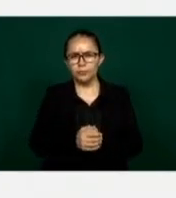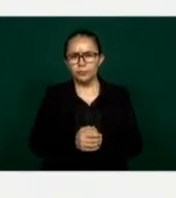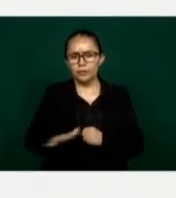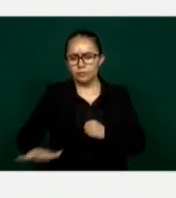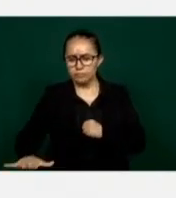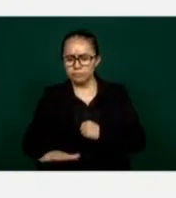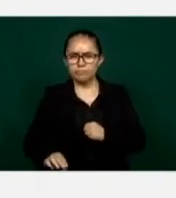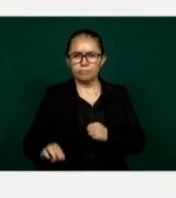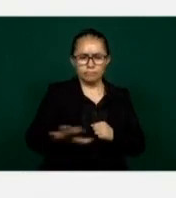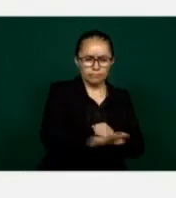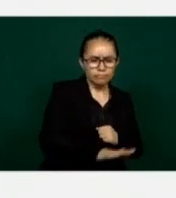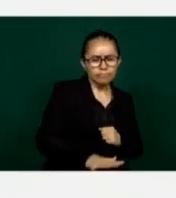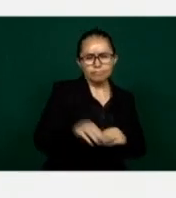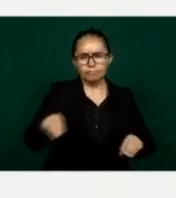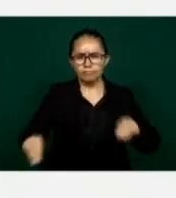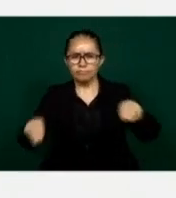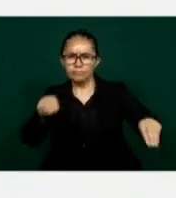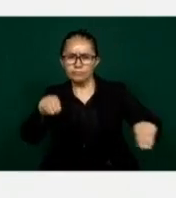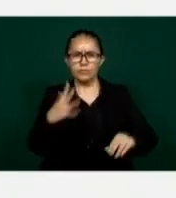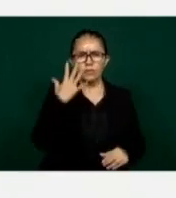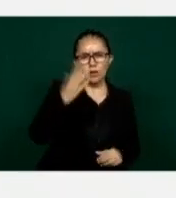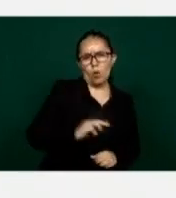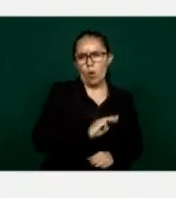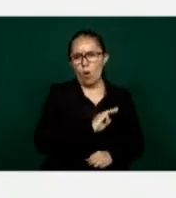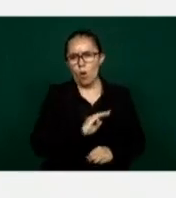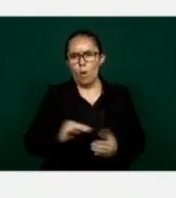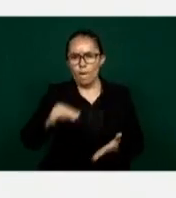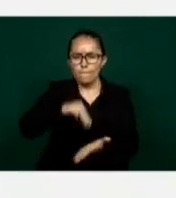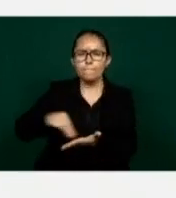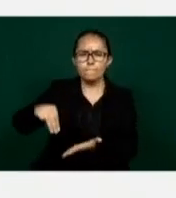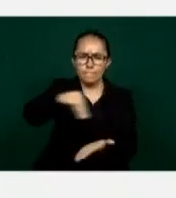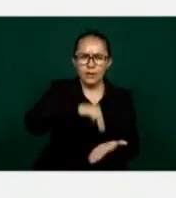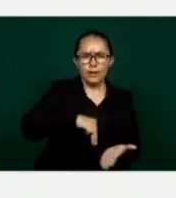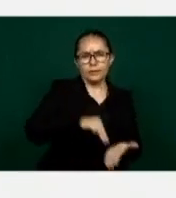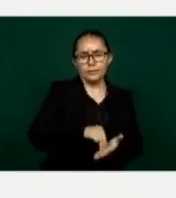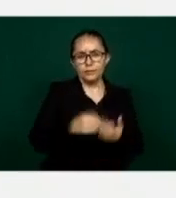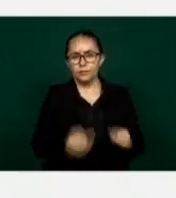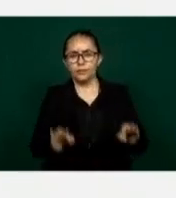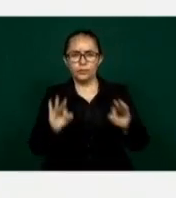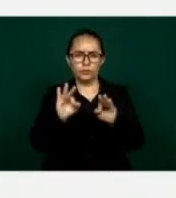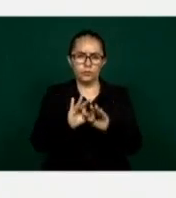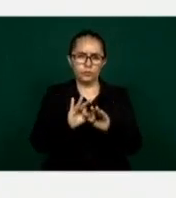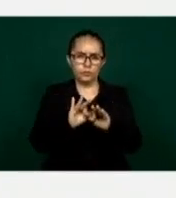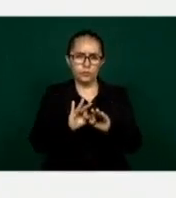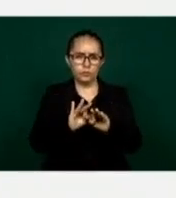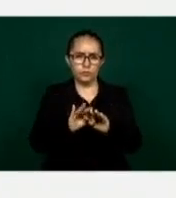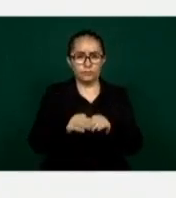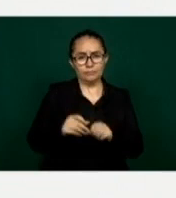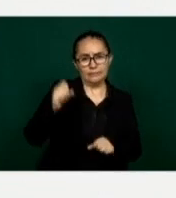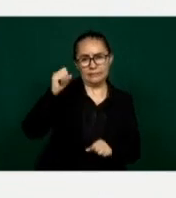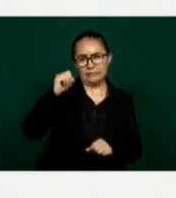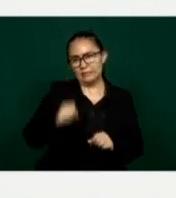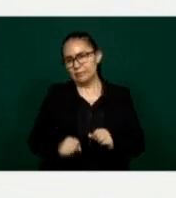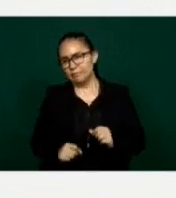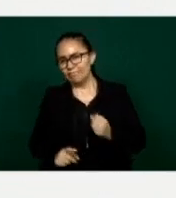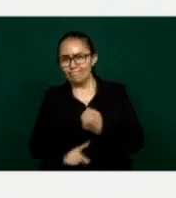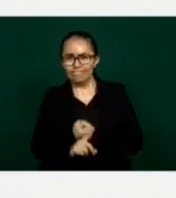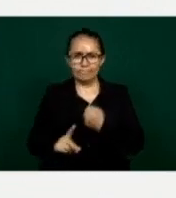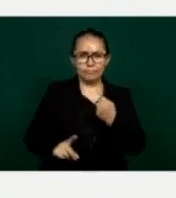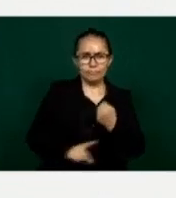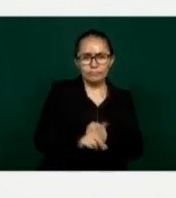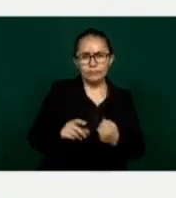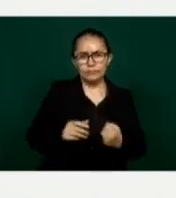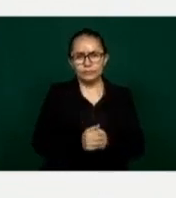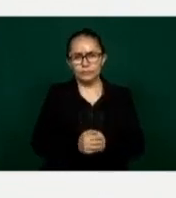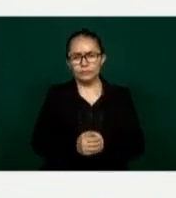homicidios dolosos. Entonces hay una disminución importante. De estos homicidios dolosos que se tienen y